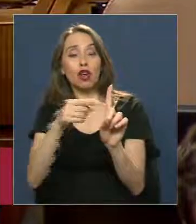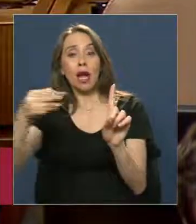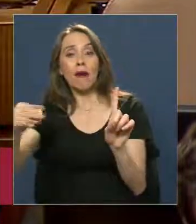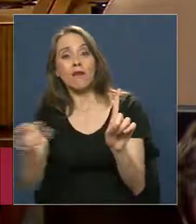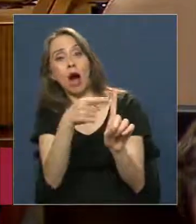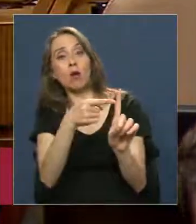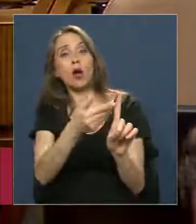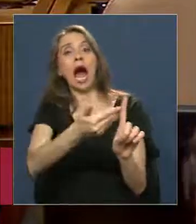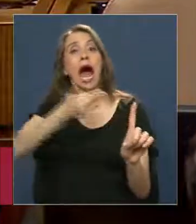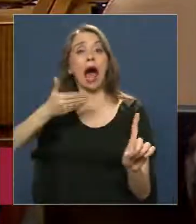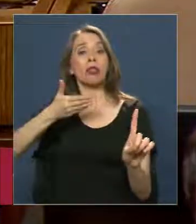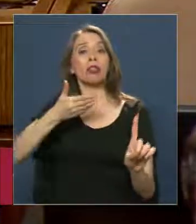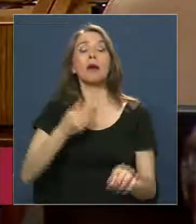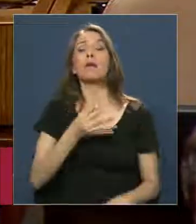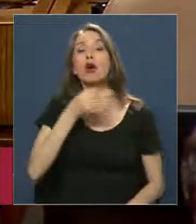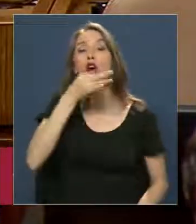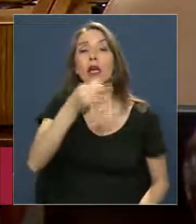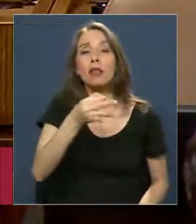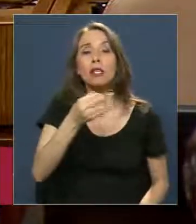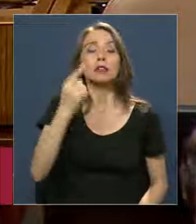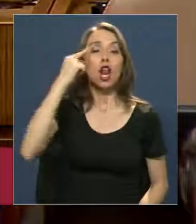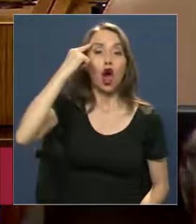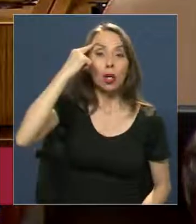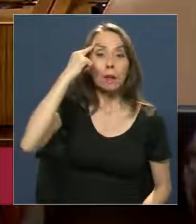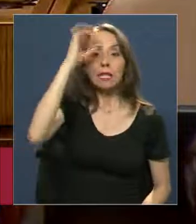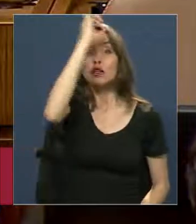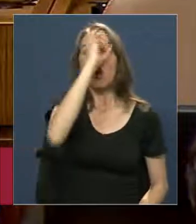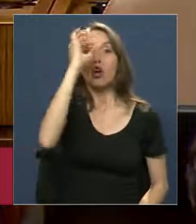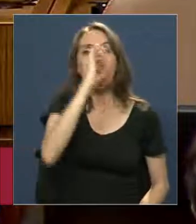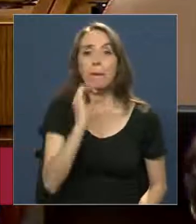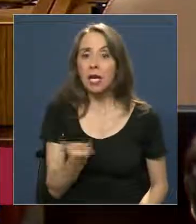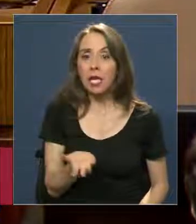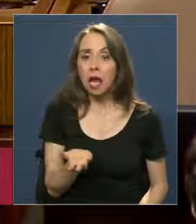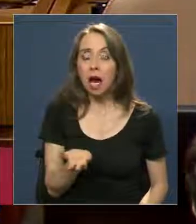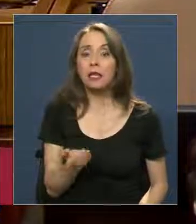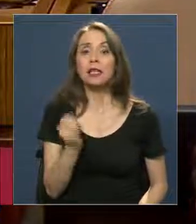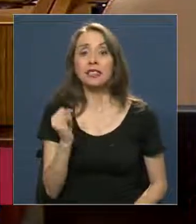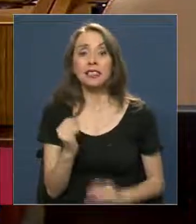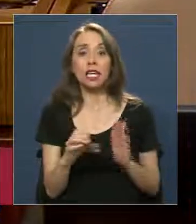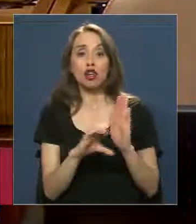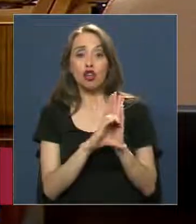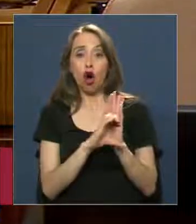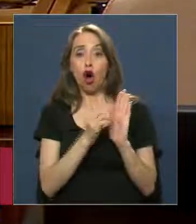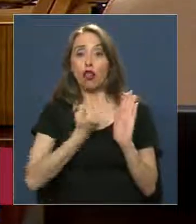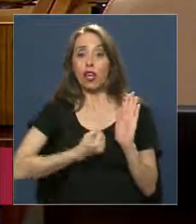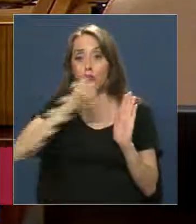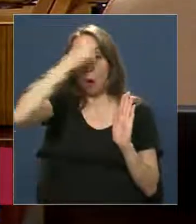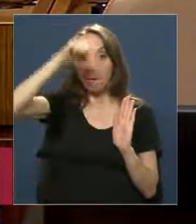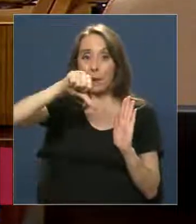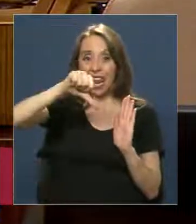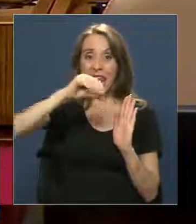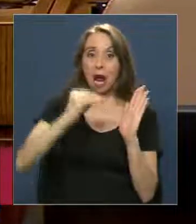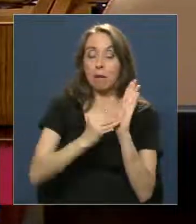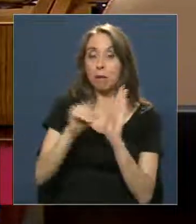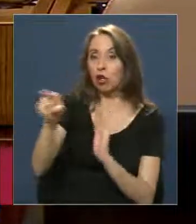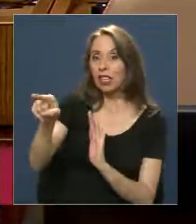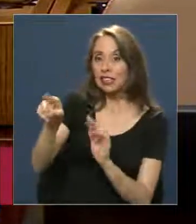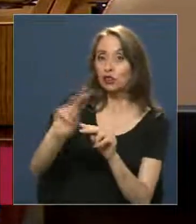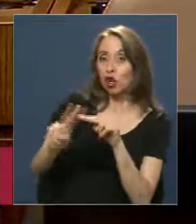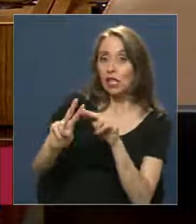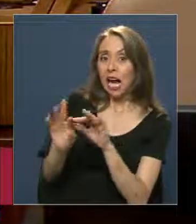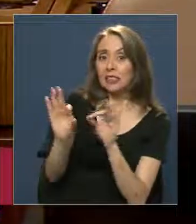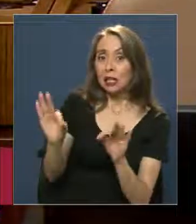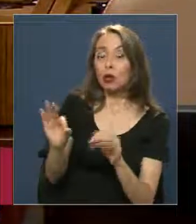dichos, opiniones y pensamientos. Por tanto, al sancionar penalmente este tipo de conductas, nos encontramos frente